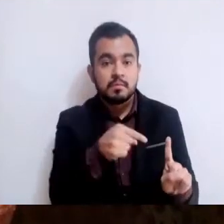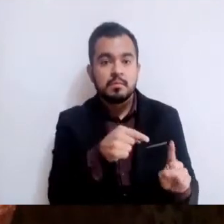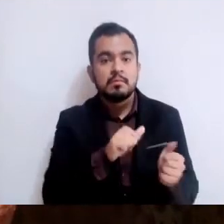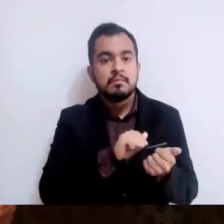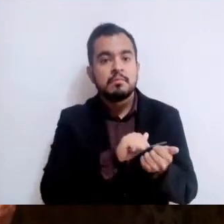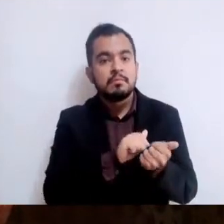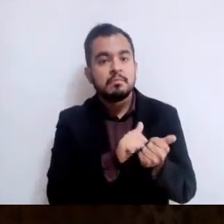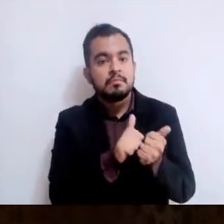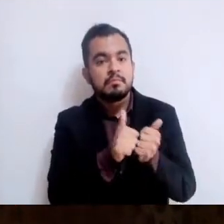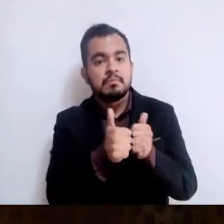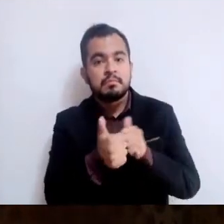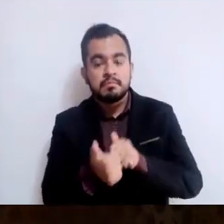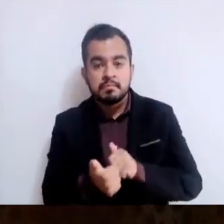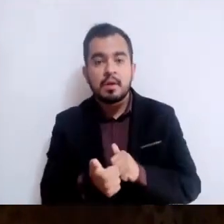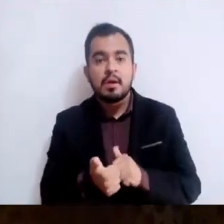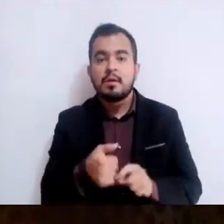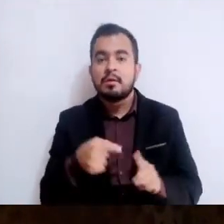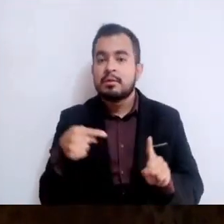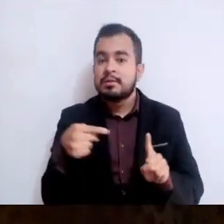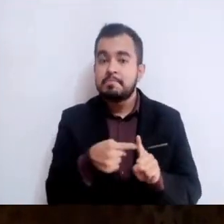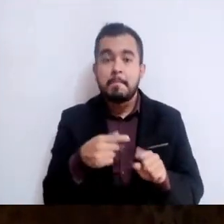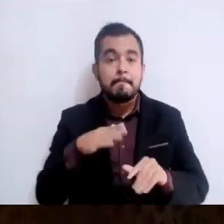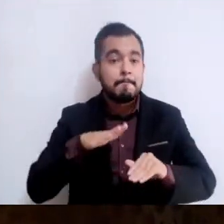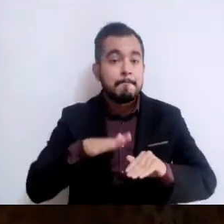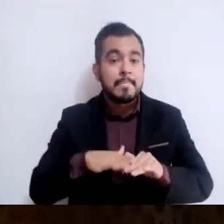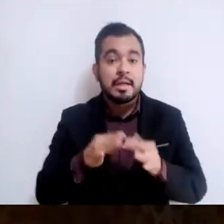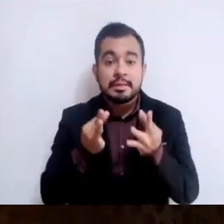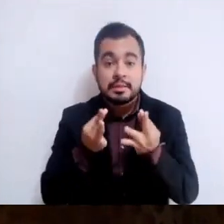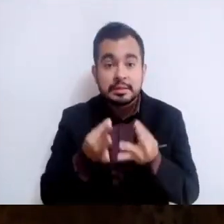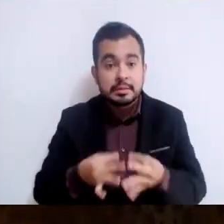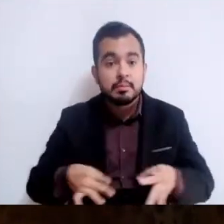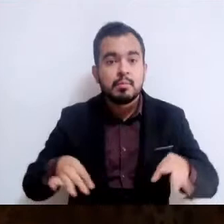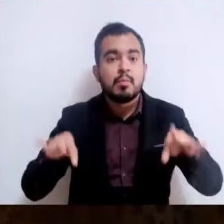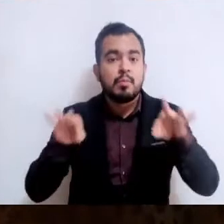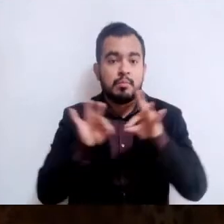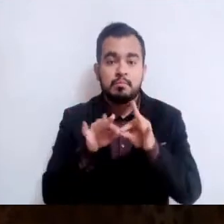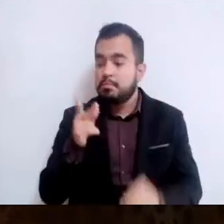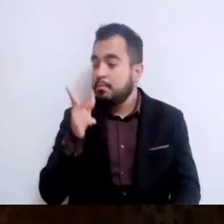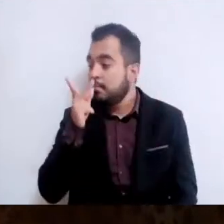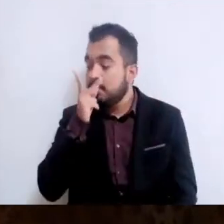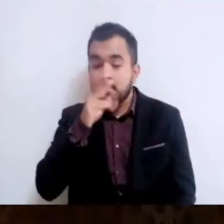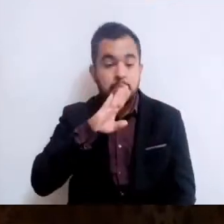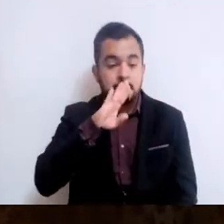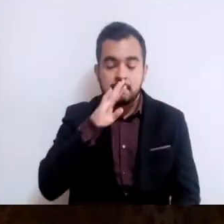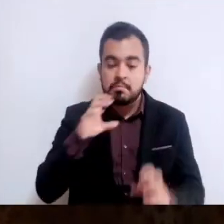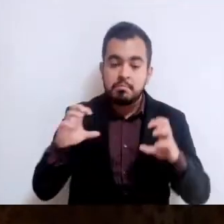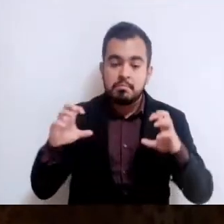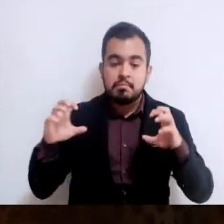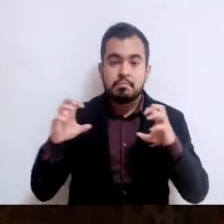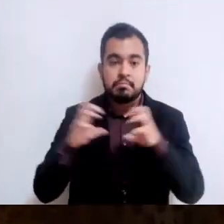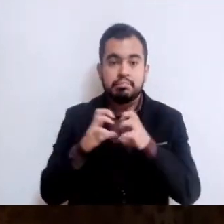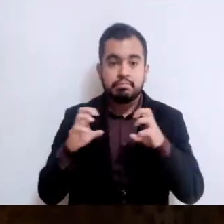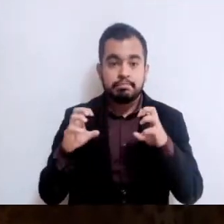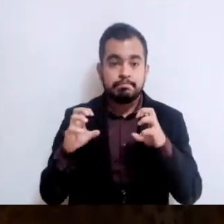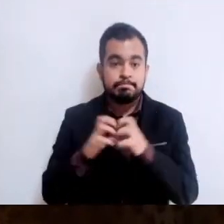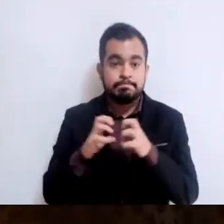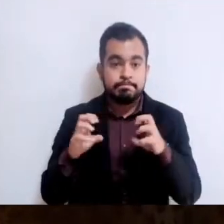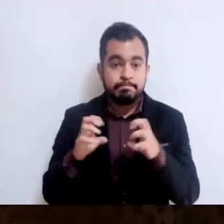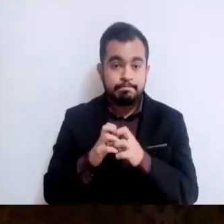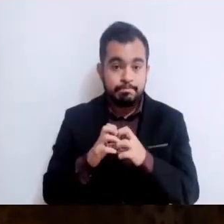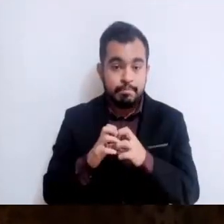elemento, en el elemento más importante del pleito entre el papá y la mamá. Aquí, ante